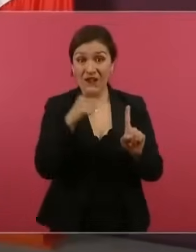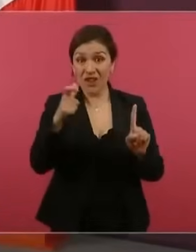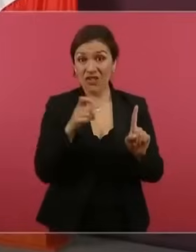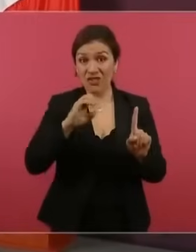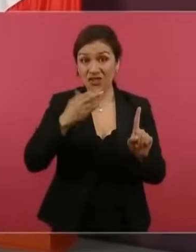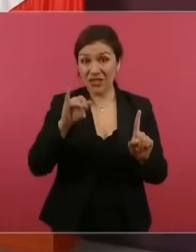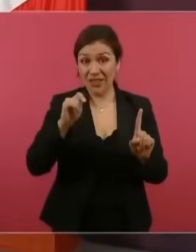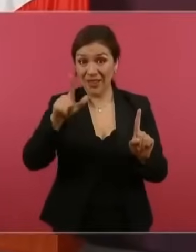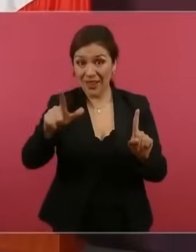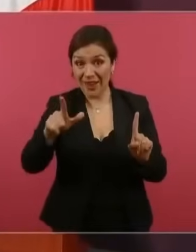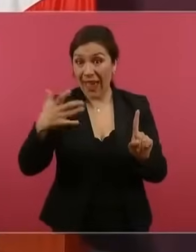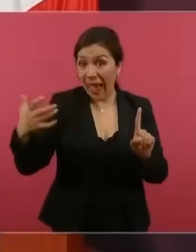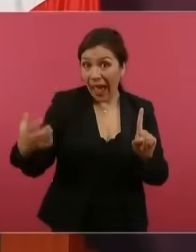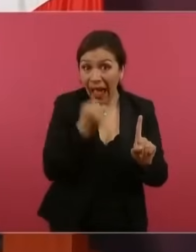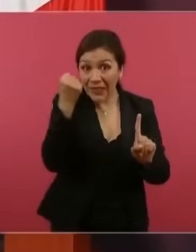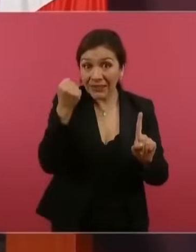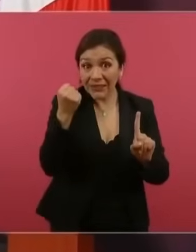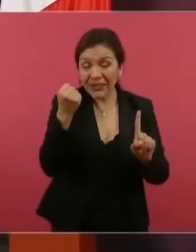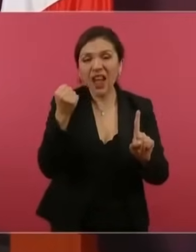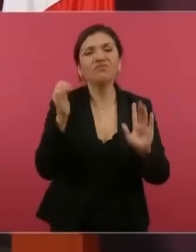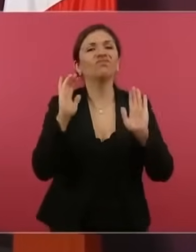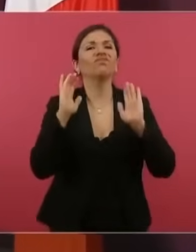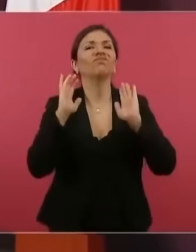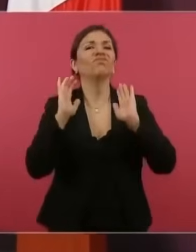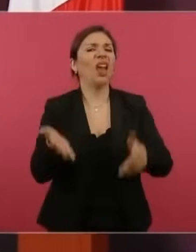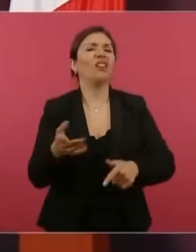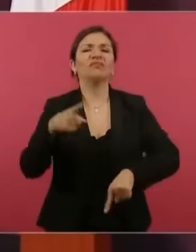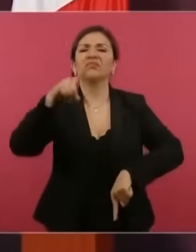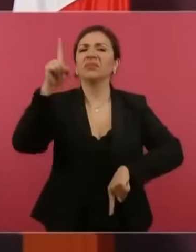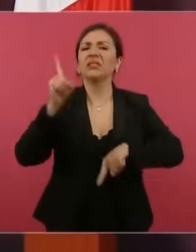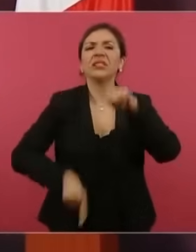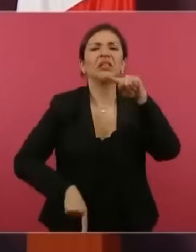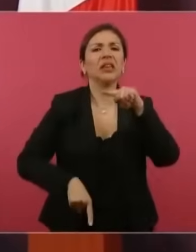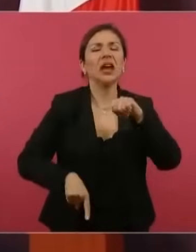a quitar los programas